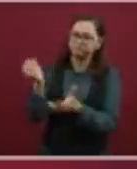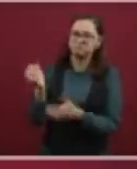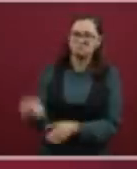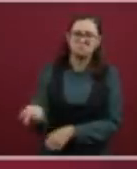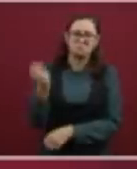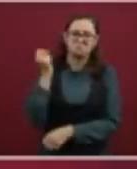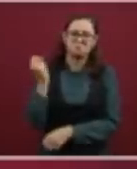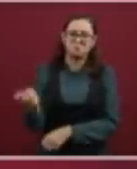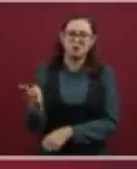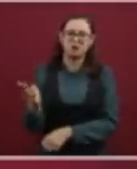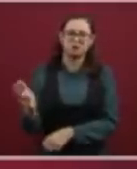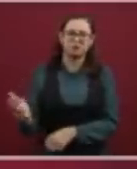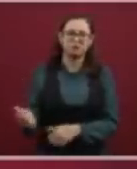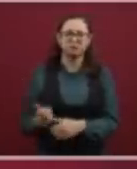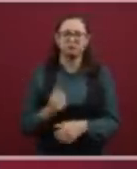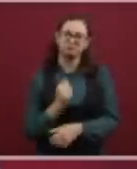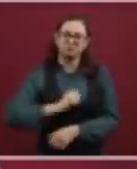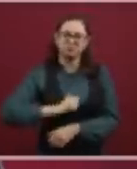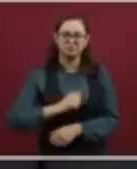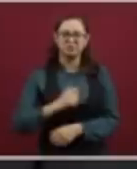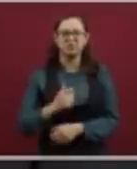privilegios en donde